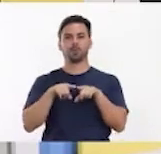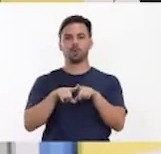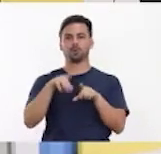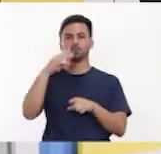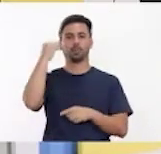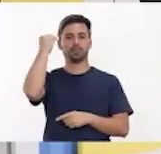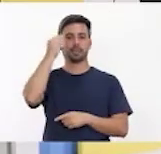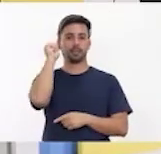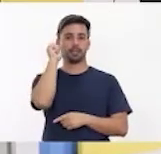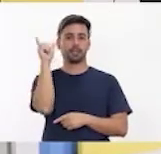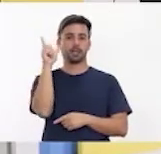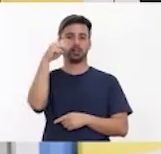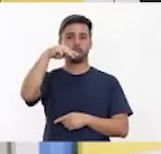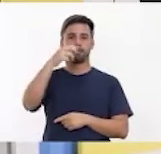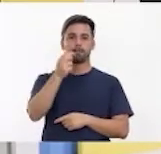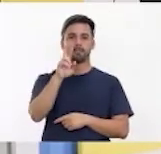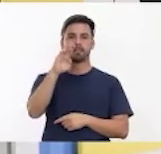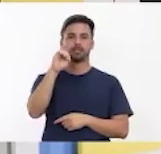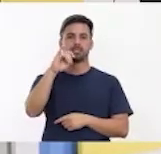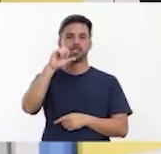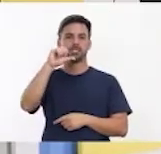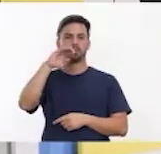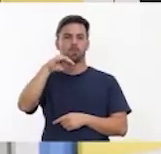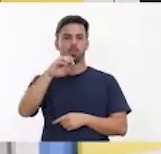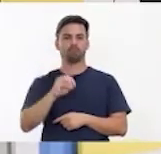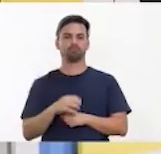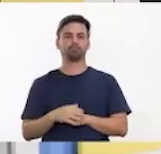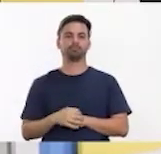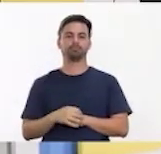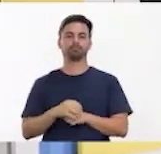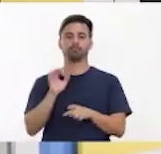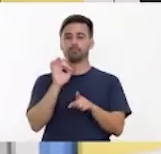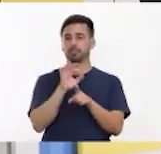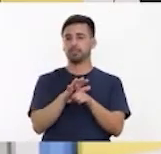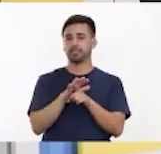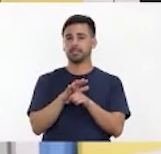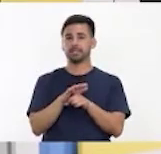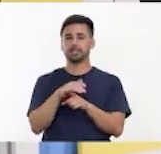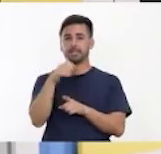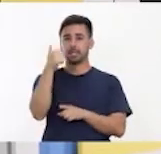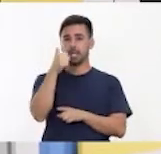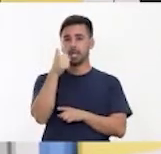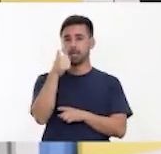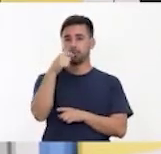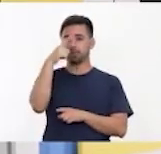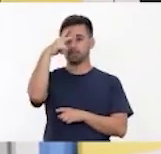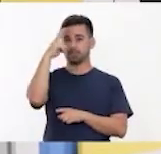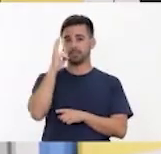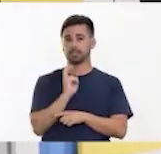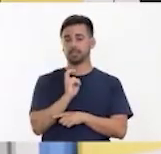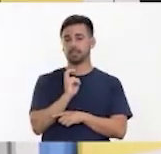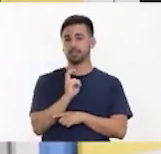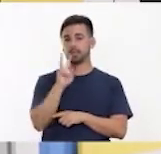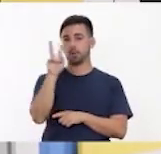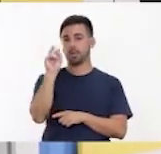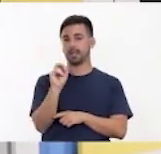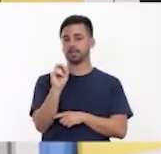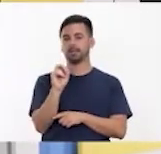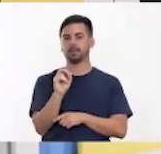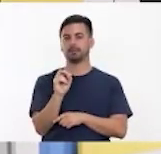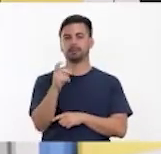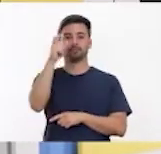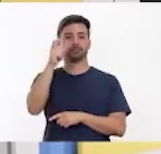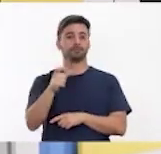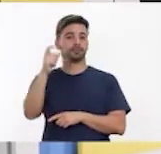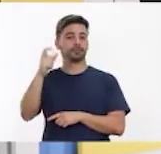siglo XX aparecen figuras destacadas que van, a partir de ser martianos,